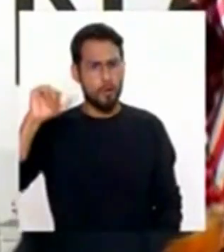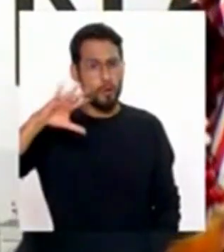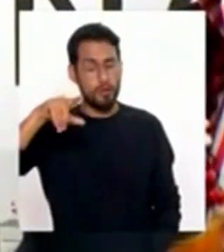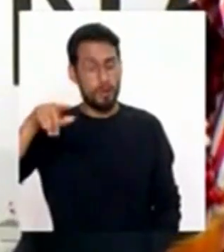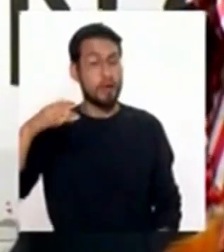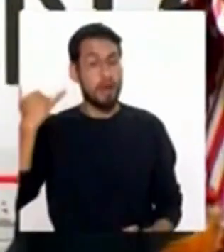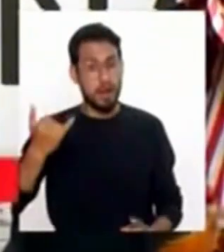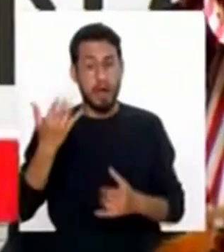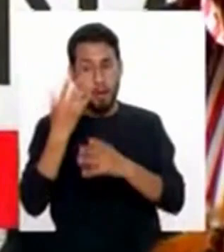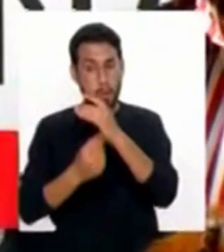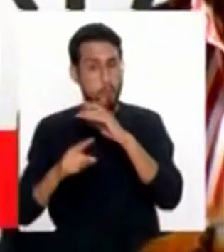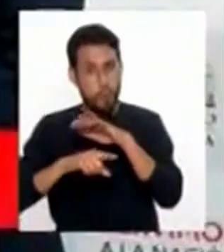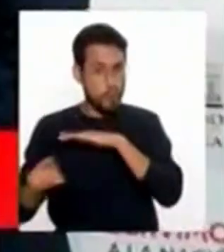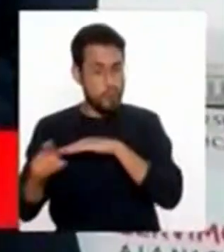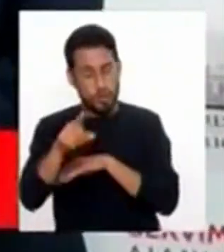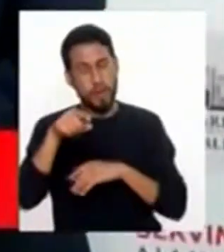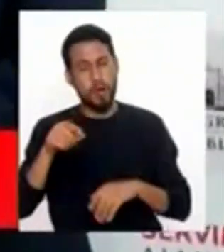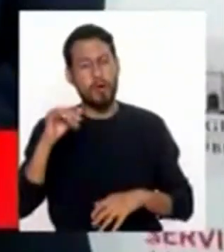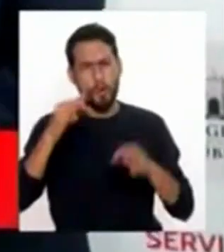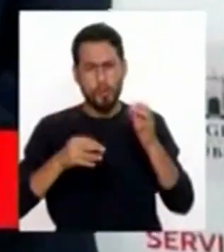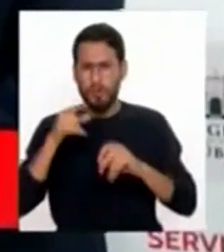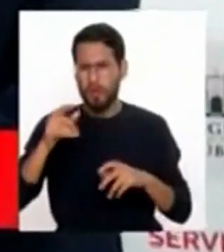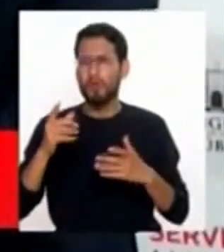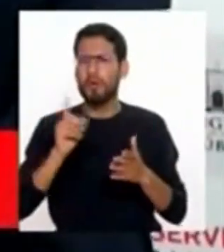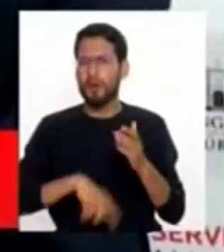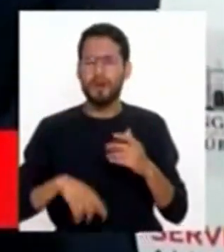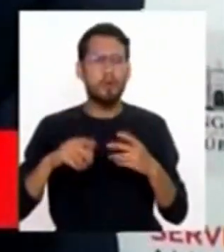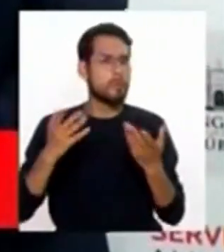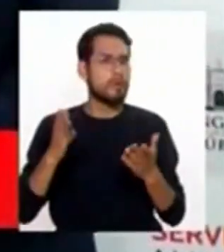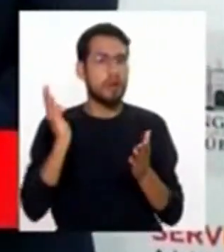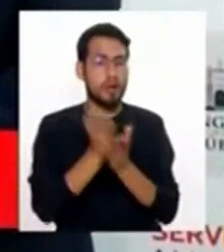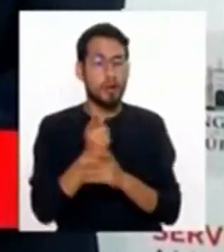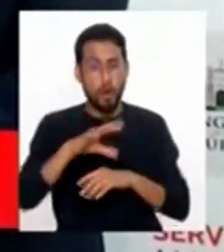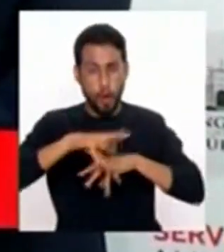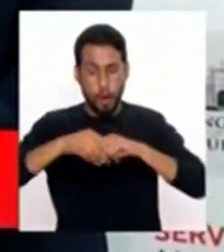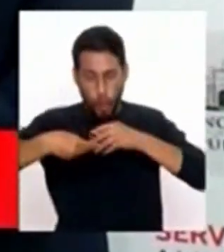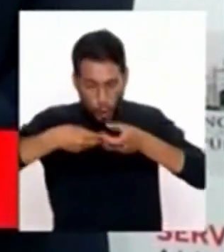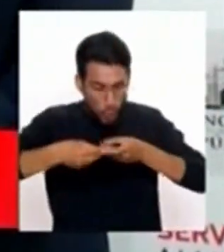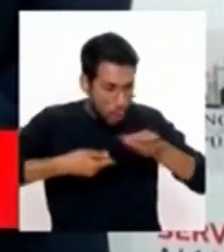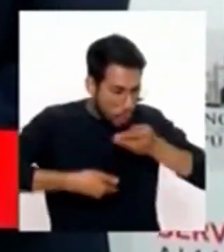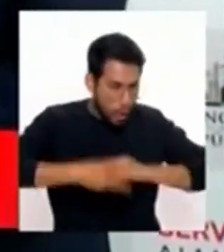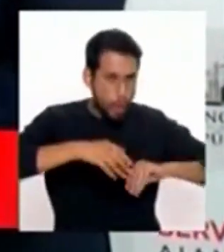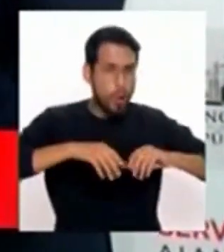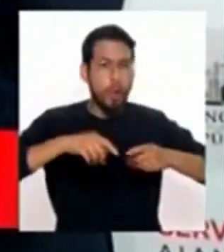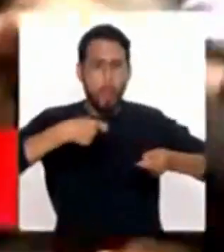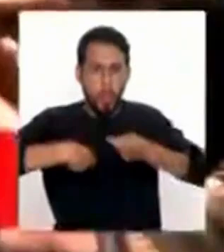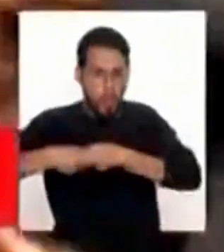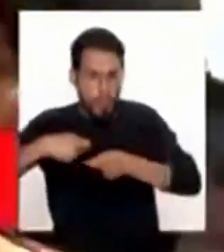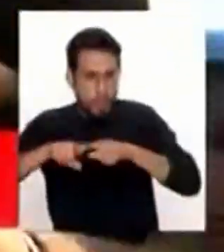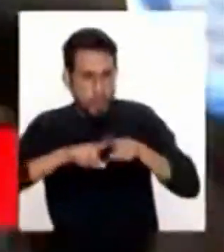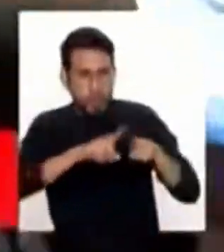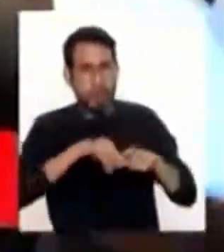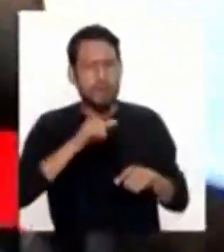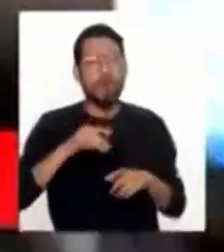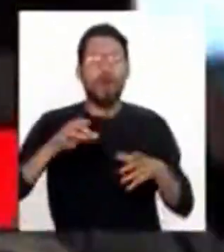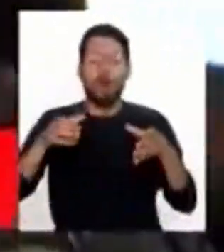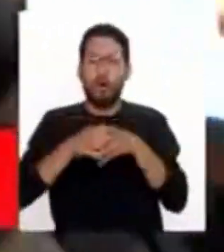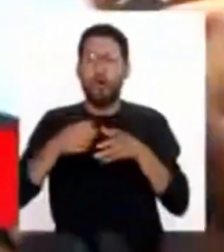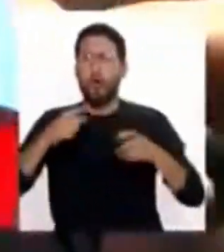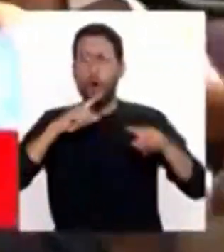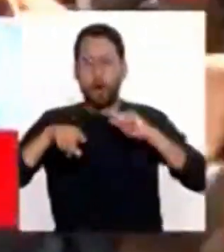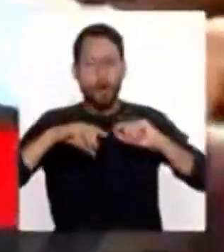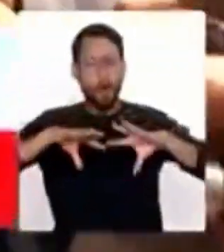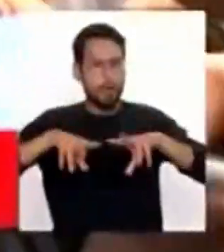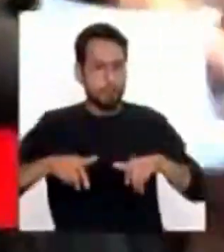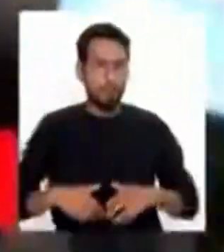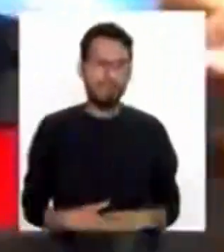se encuentra prófugo de la justicia, viene siendo investigado por los delitos de lavado de activos y organización criminal. El juez